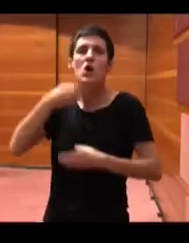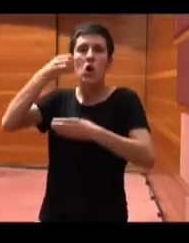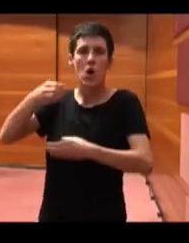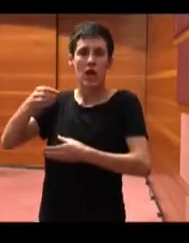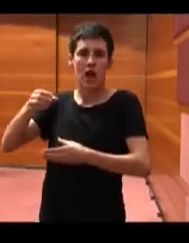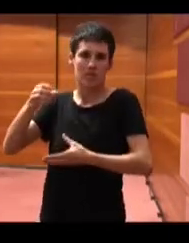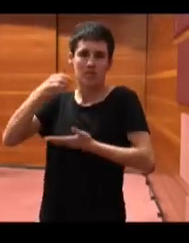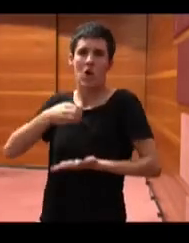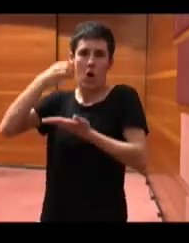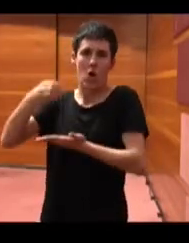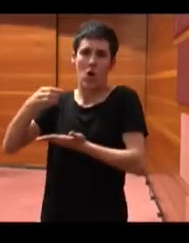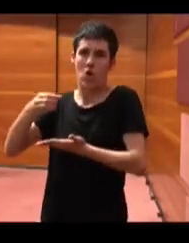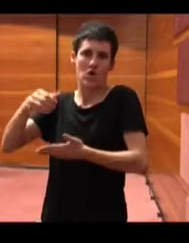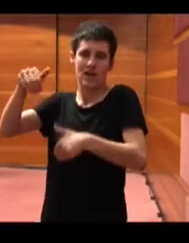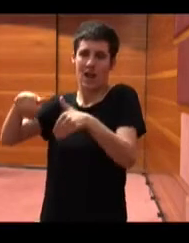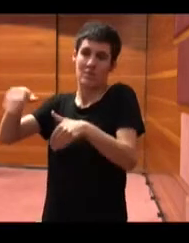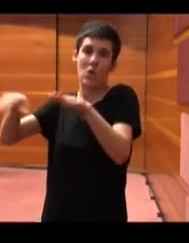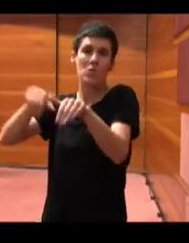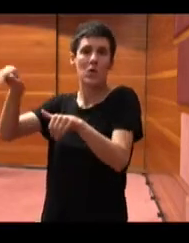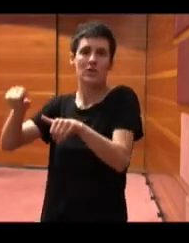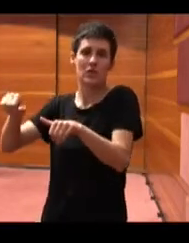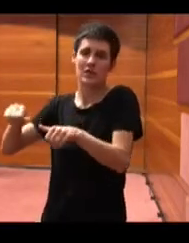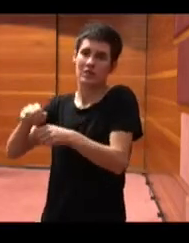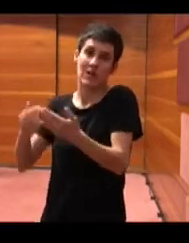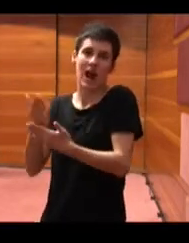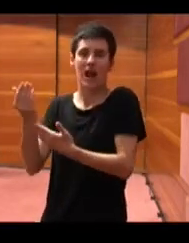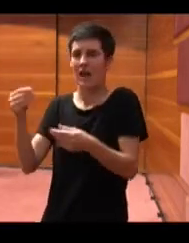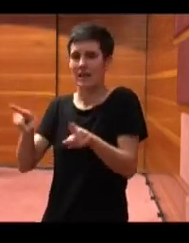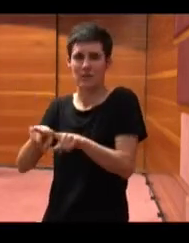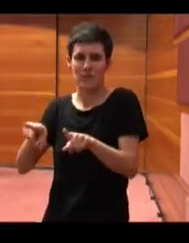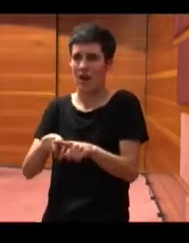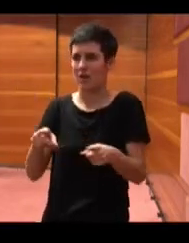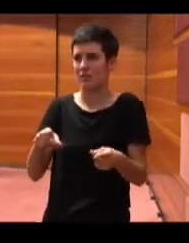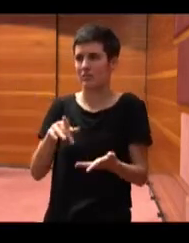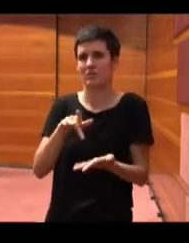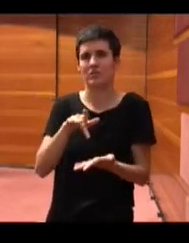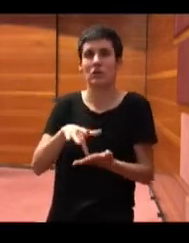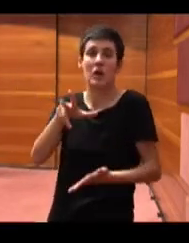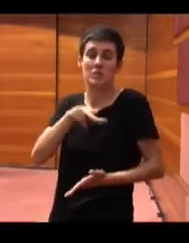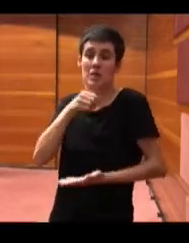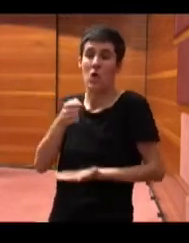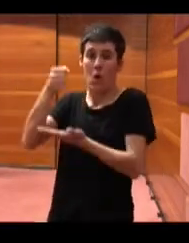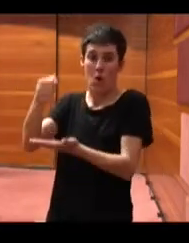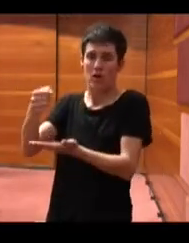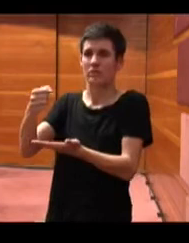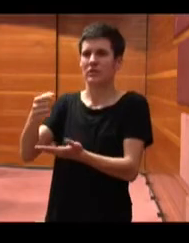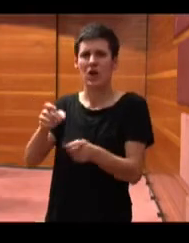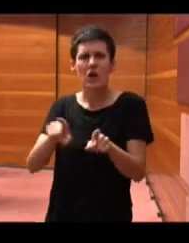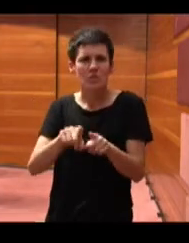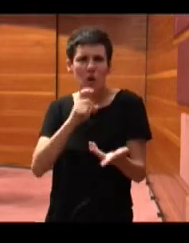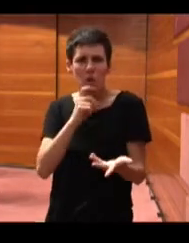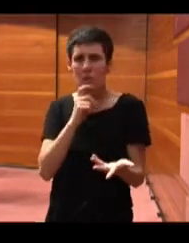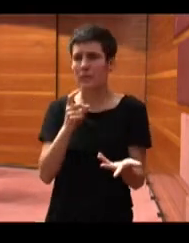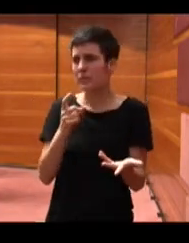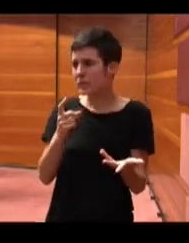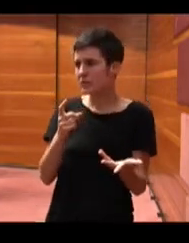el resultado a ver qué ha pasado, cómo, cuándo pues se producen los premios Goya. ¿Y cómo lo hago? Bueno, pues